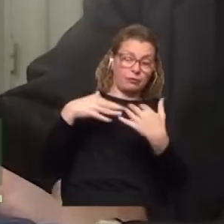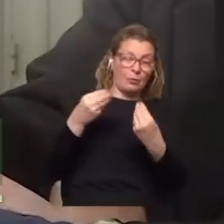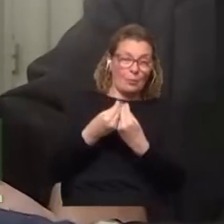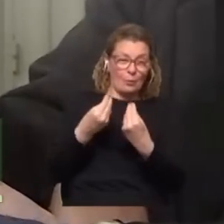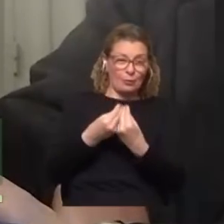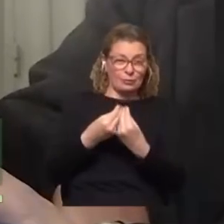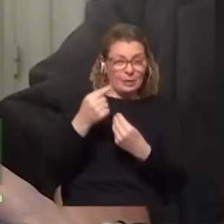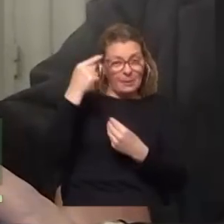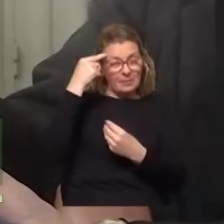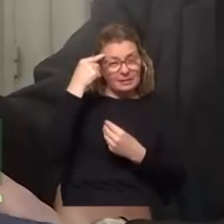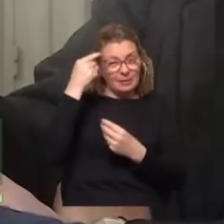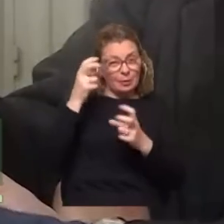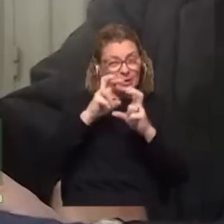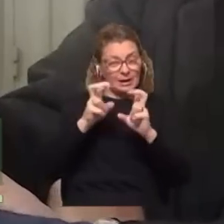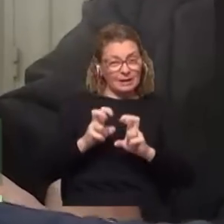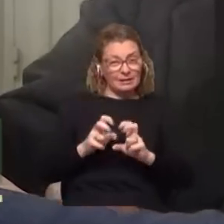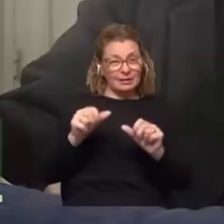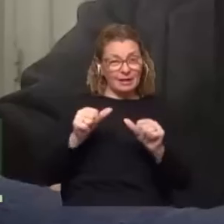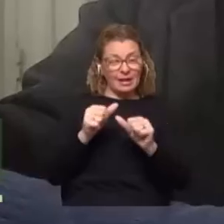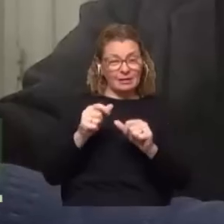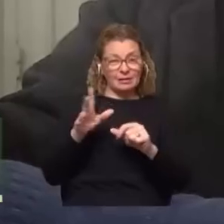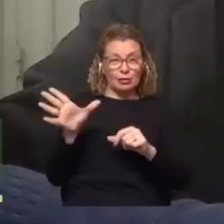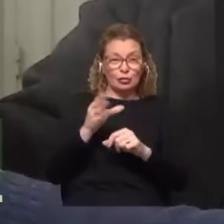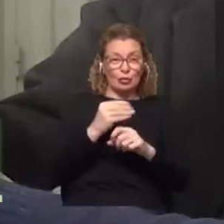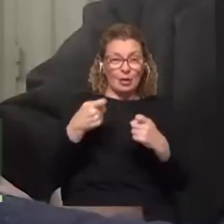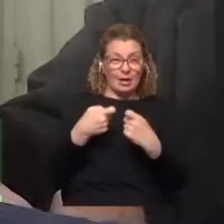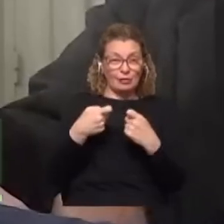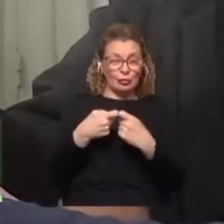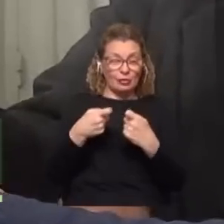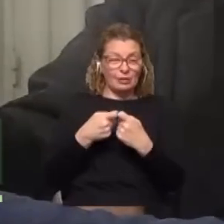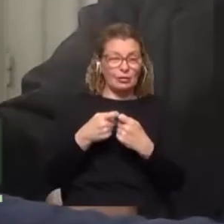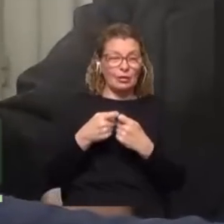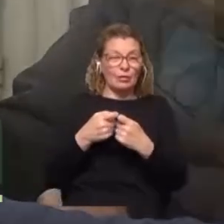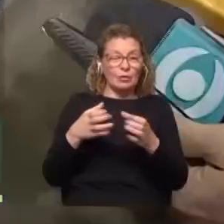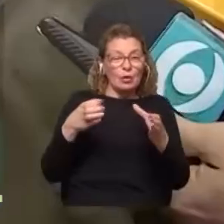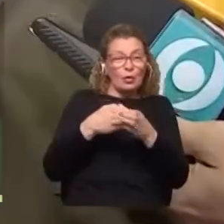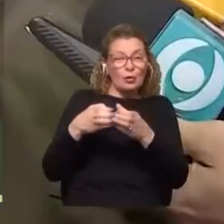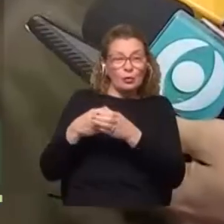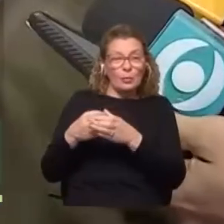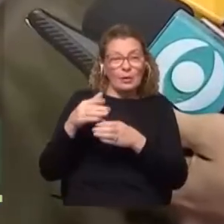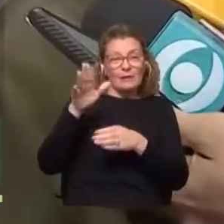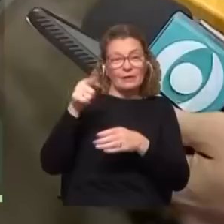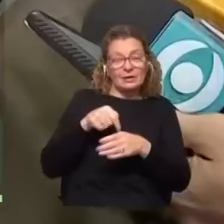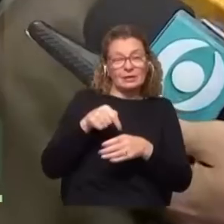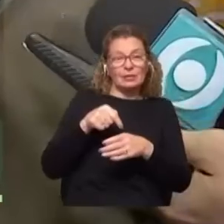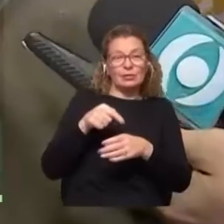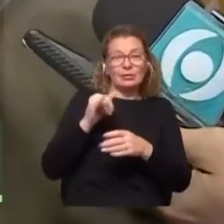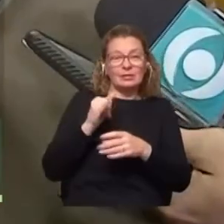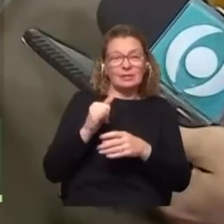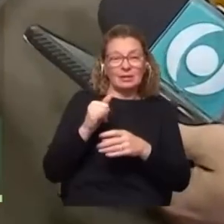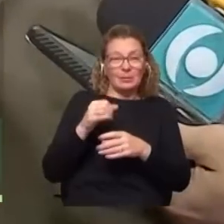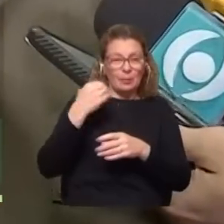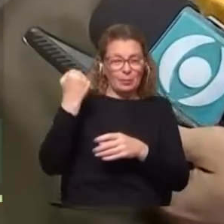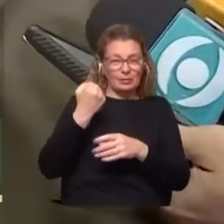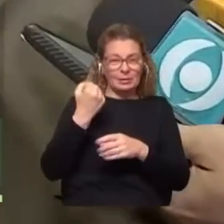creemos que el análisis que hacen todas las asociaciones y los colectivos que se han convocado las asignaturas es